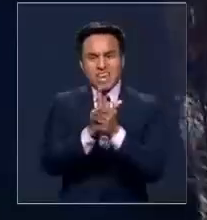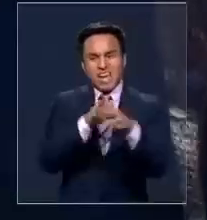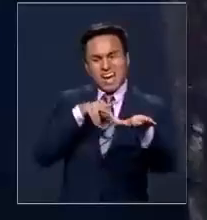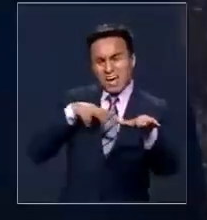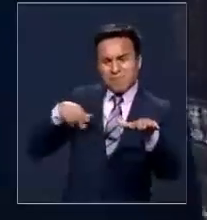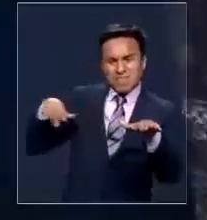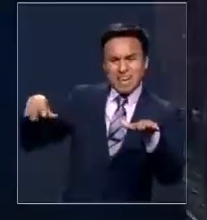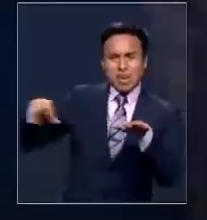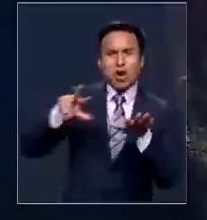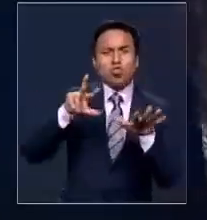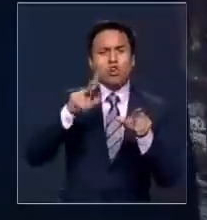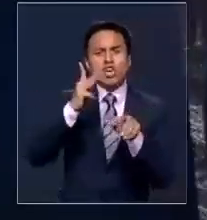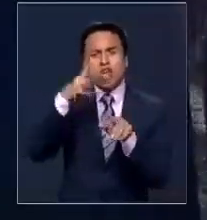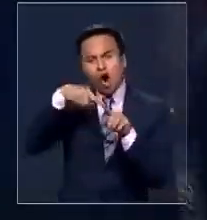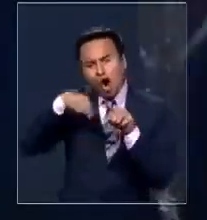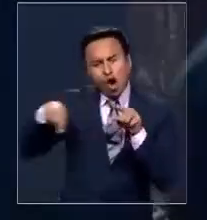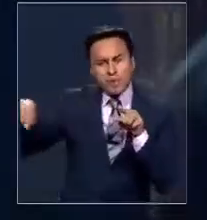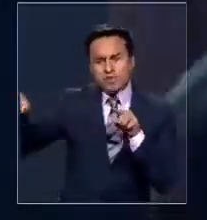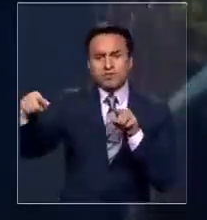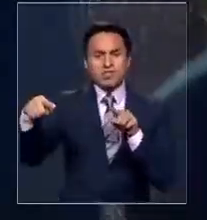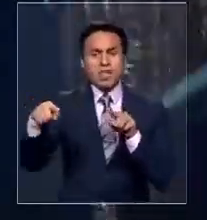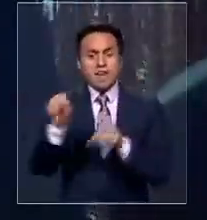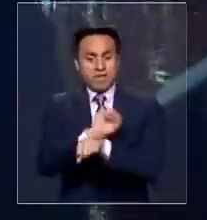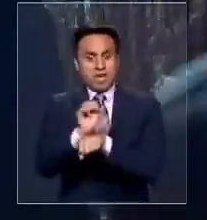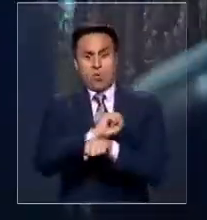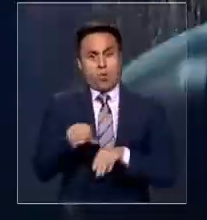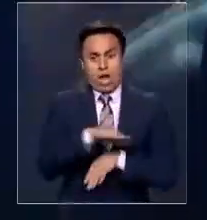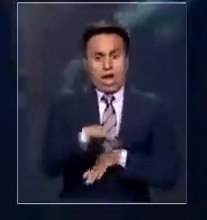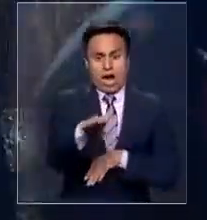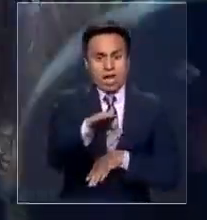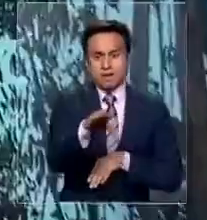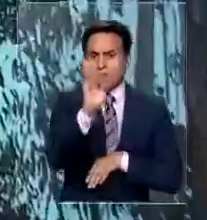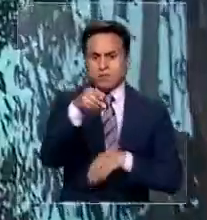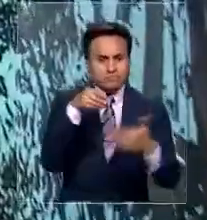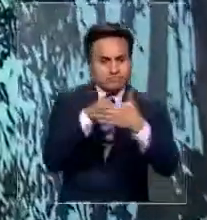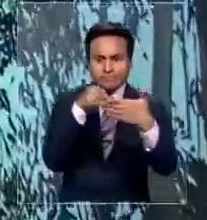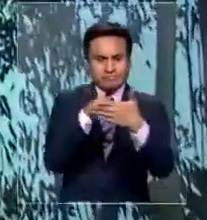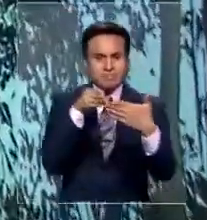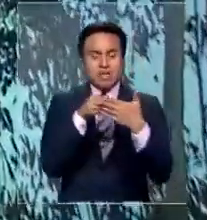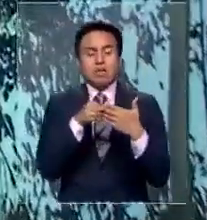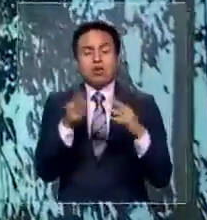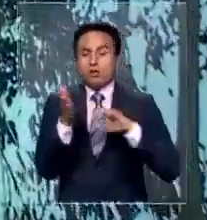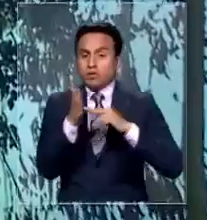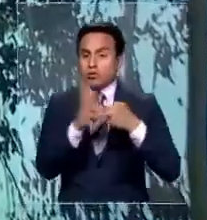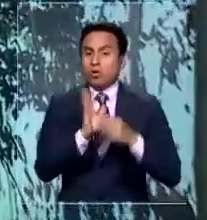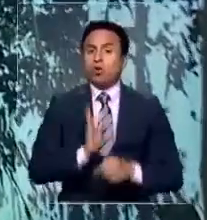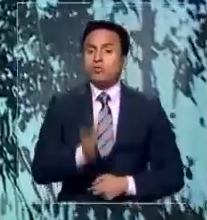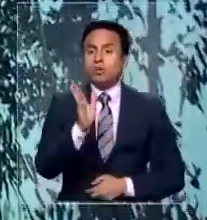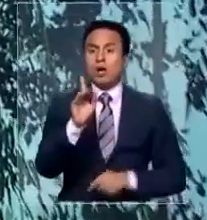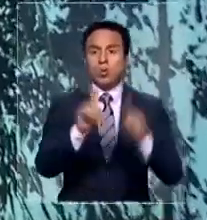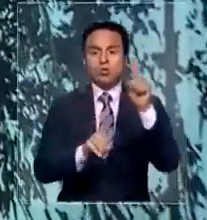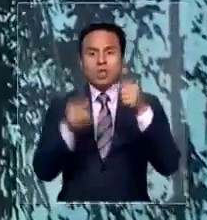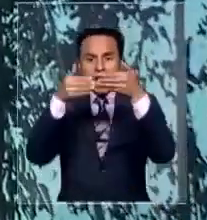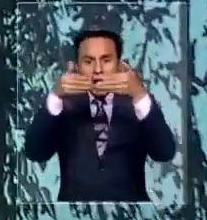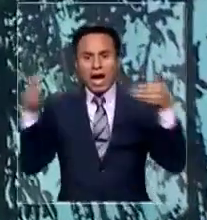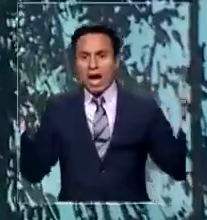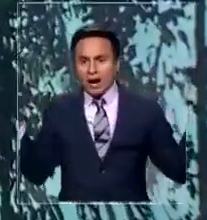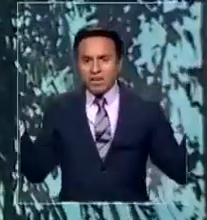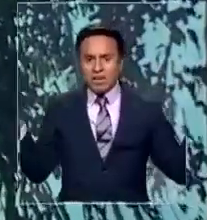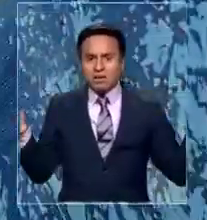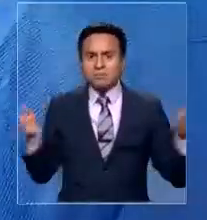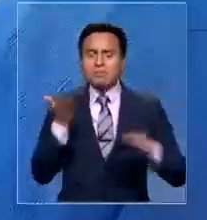cerca de 8 kilómetros ya que el acceso vehicular sigue prohibido el conflicto continúa y quienes quieren que se abra el camino